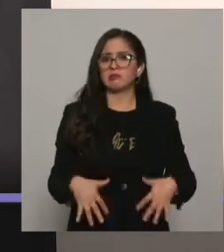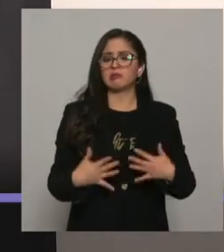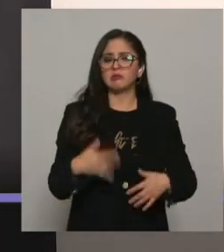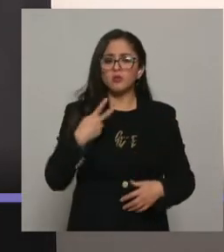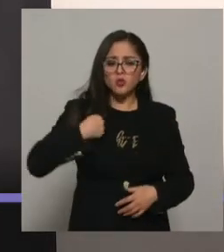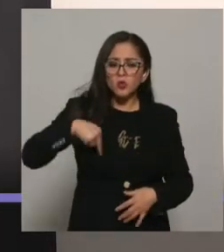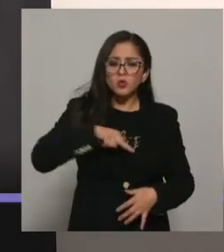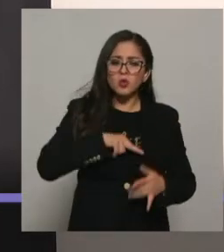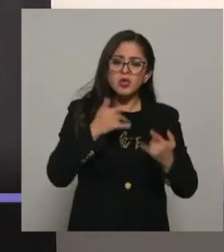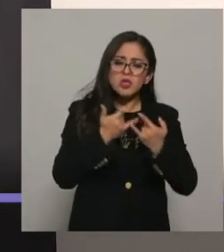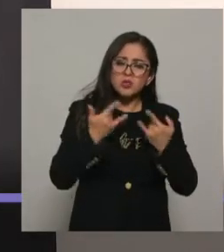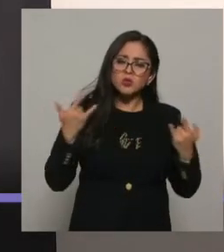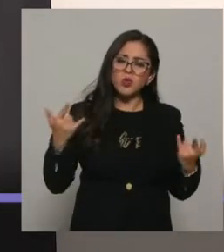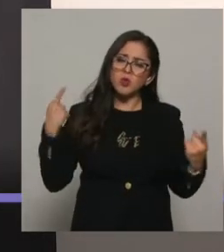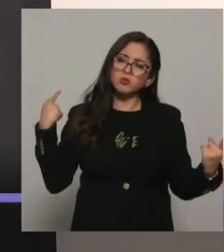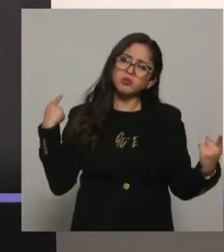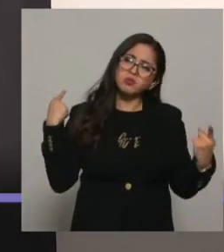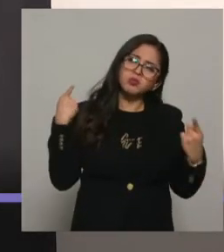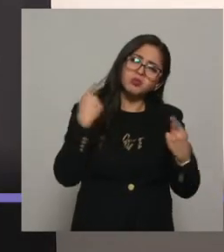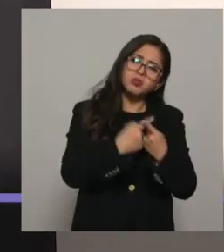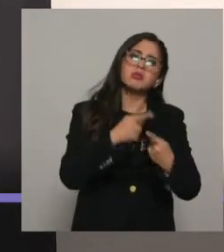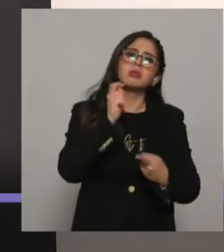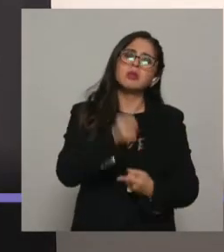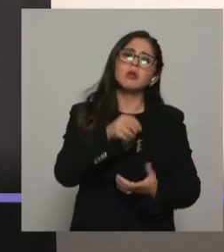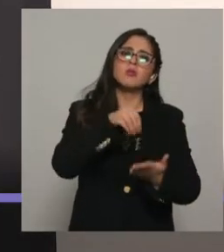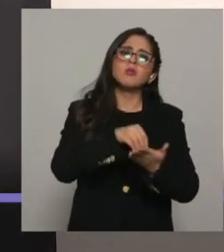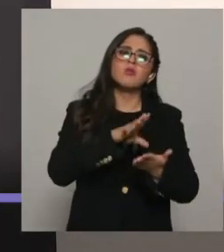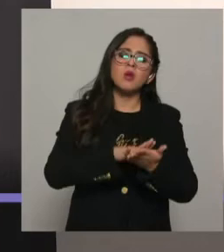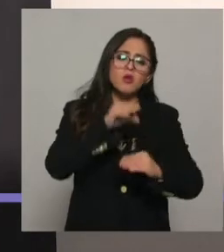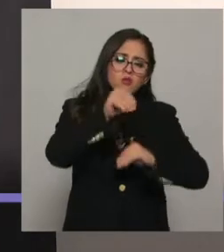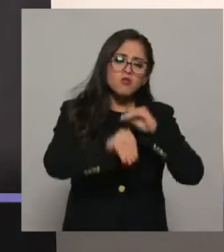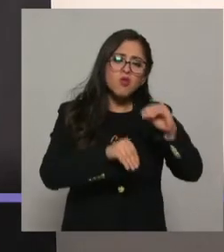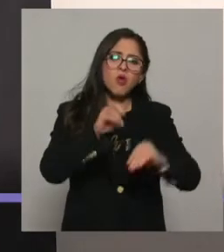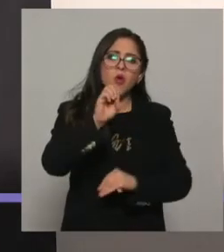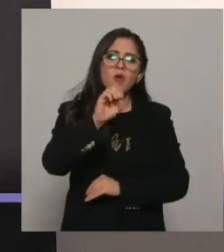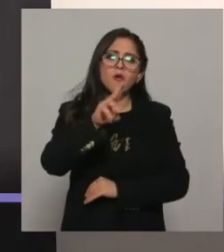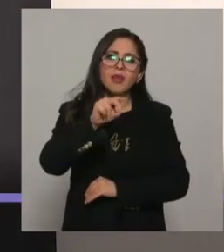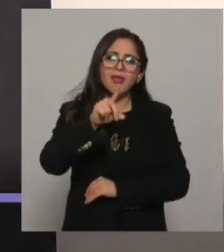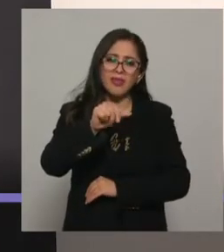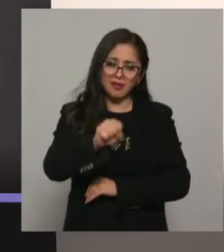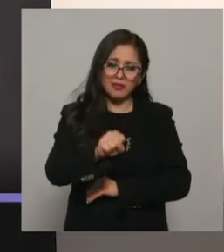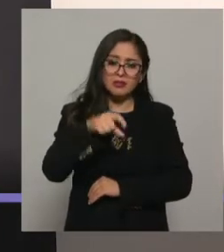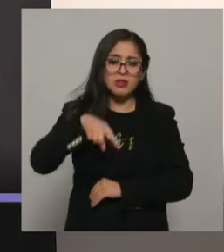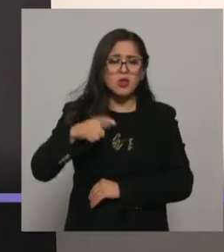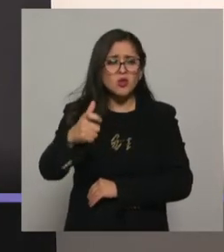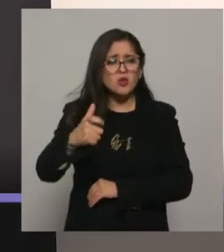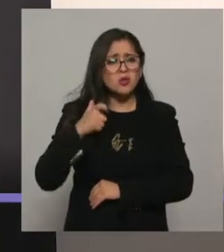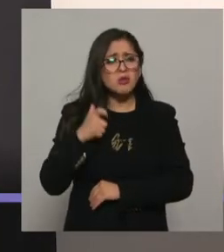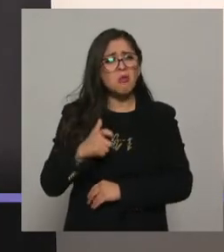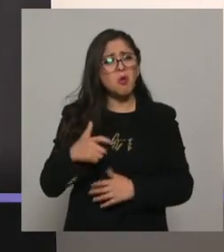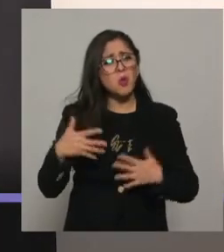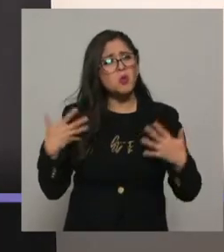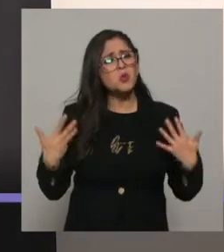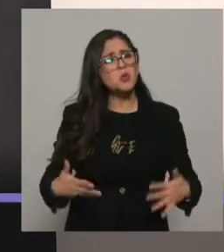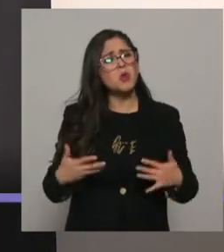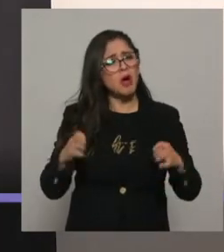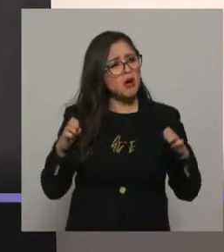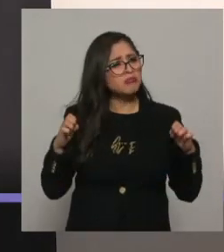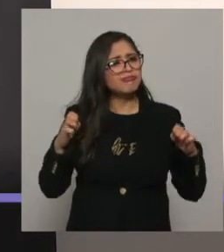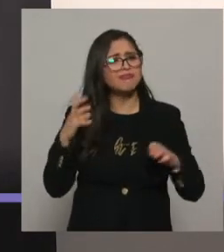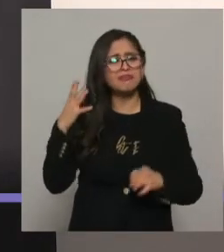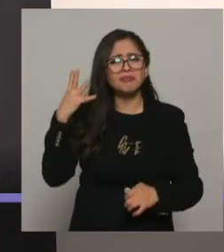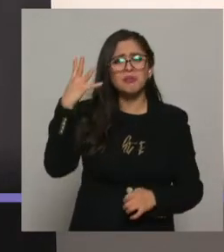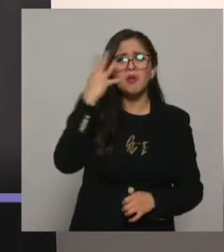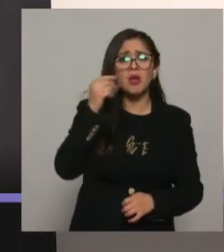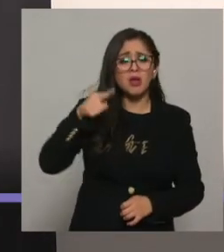a través de estos tiempos sobre las ofrendas. Xochimilco se viste de gala en estas fechas porque toda su comunidad,